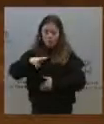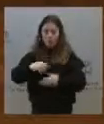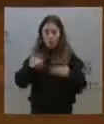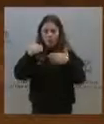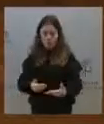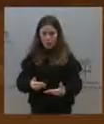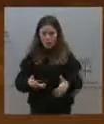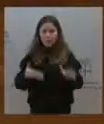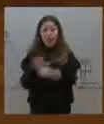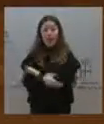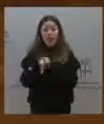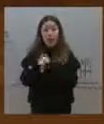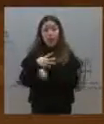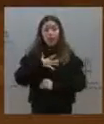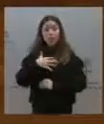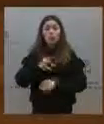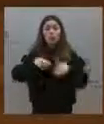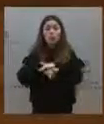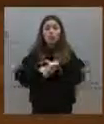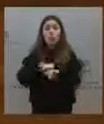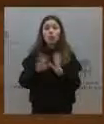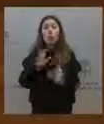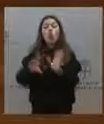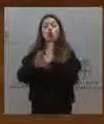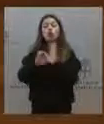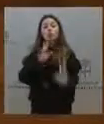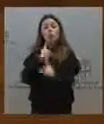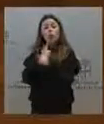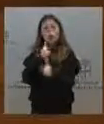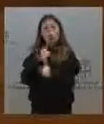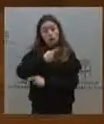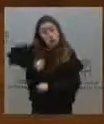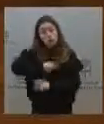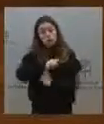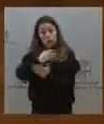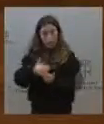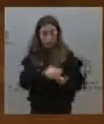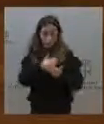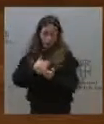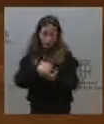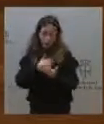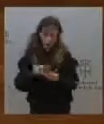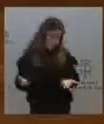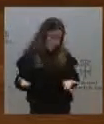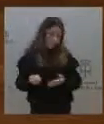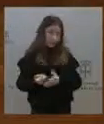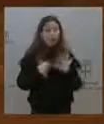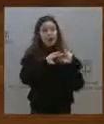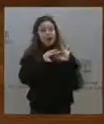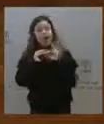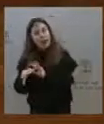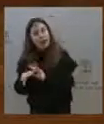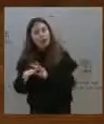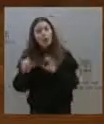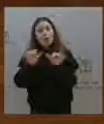de inconstitucionalidad que, como ya dije, estamos estudiando. En relación a la forma, también quiero recordar que el presidente del Principado de Asturias se